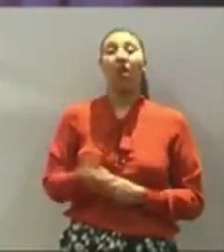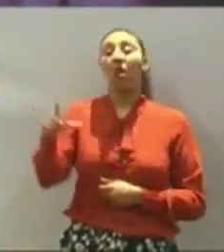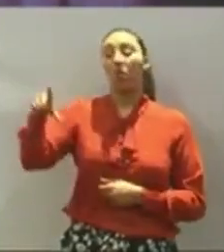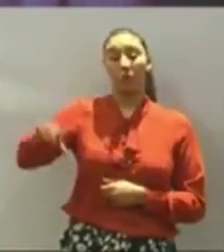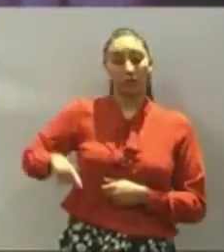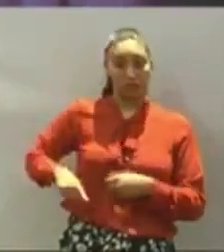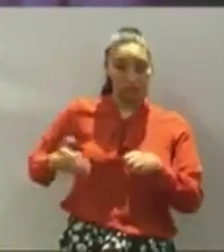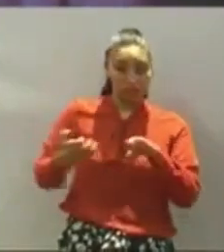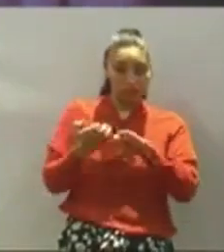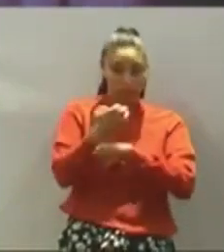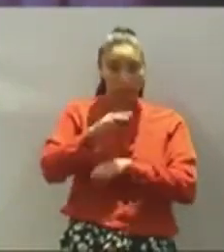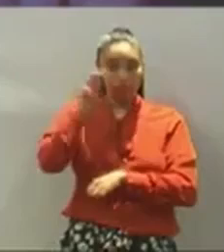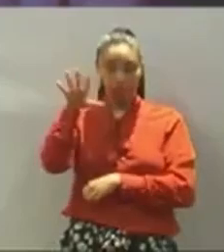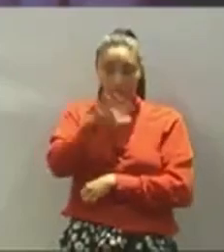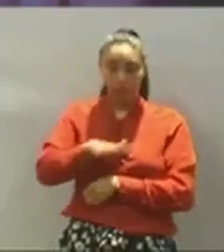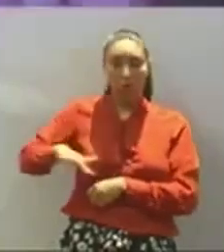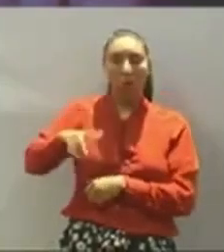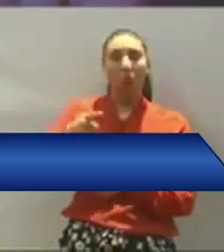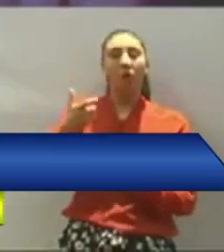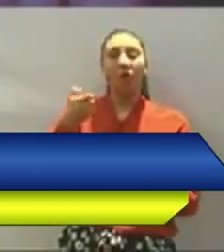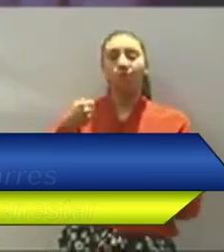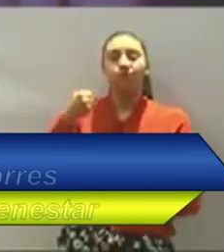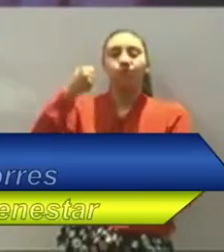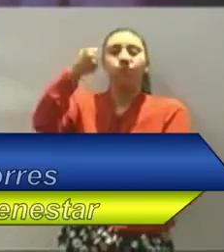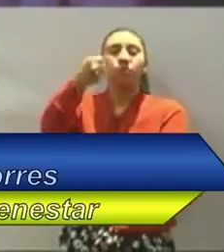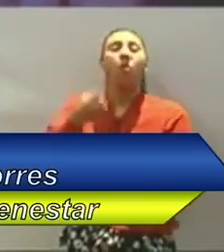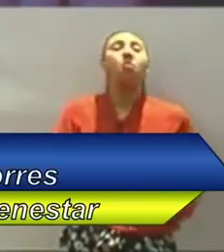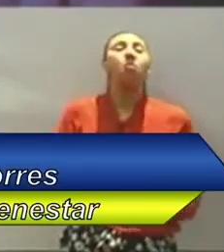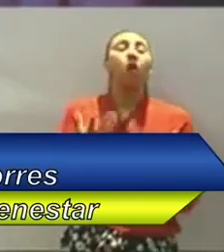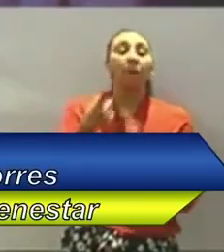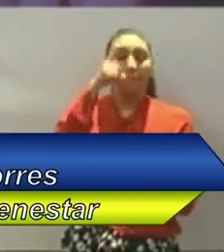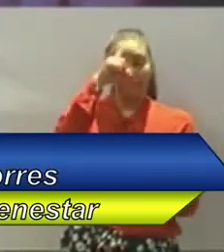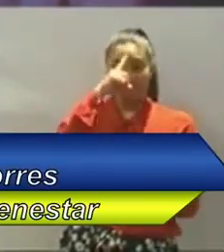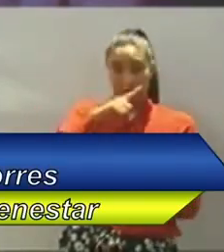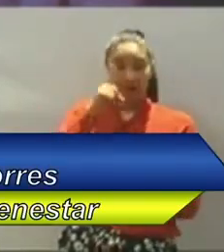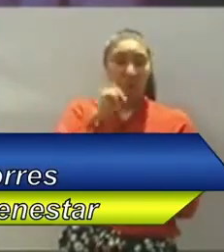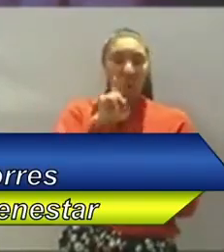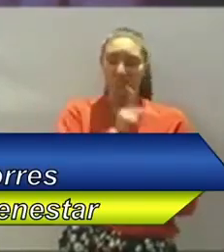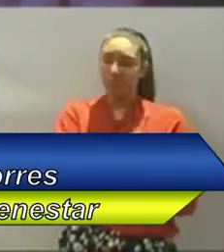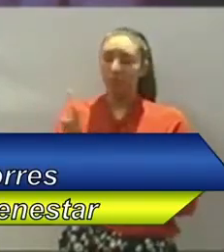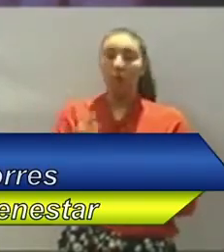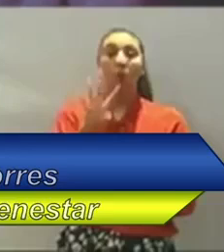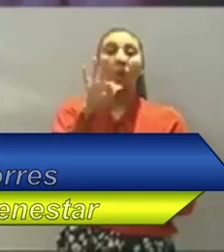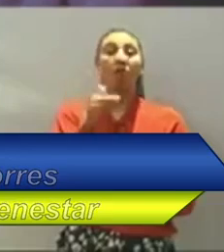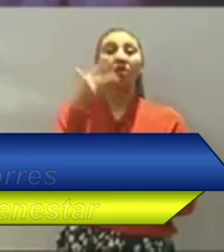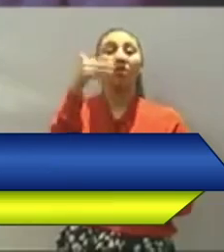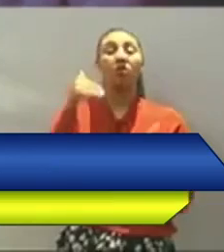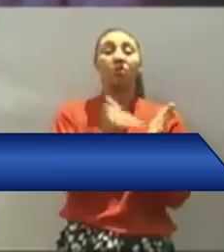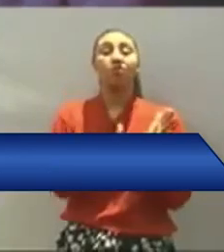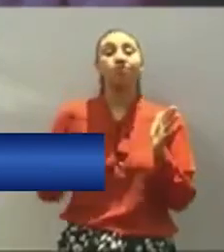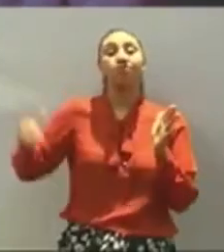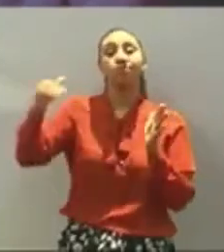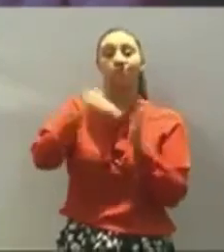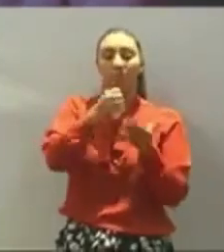del estado vamos a estar haciendo una inversión para las mujeres de 48 millones de pesos. Porque